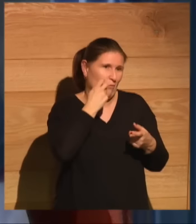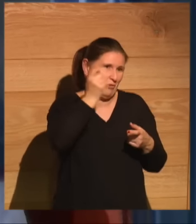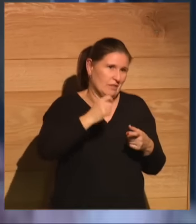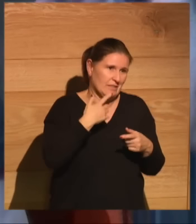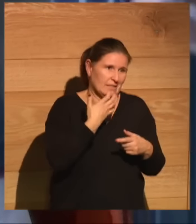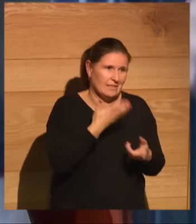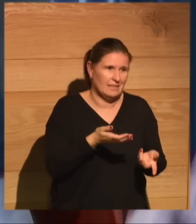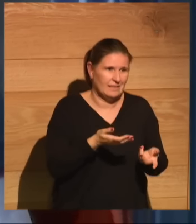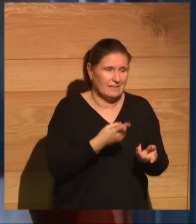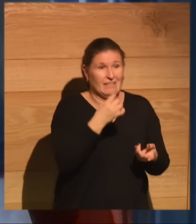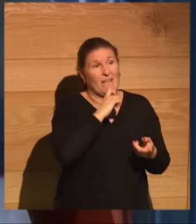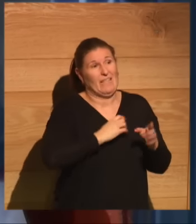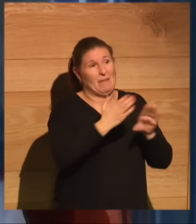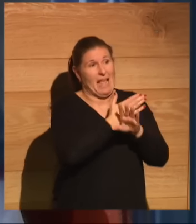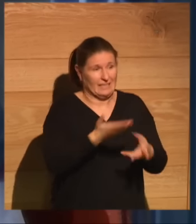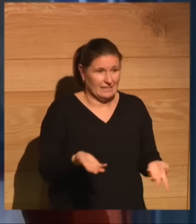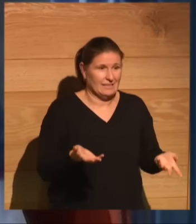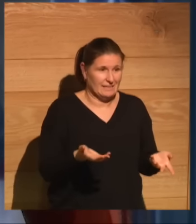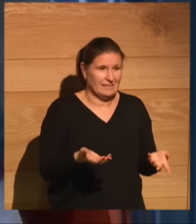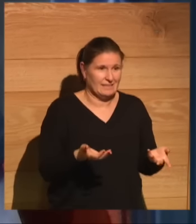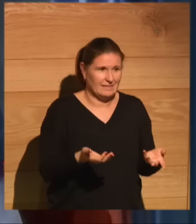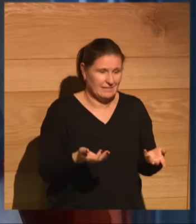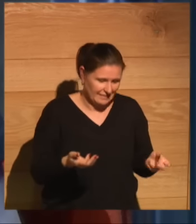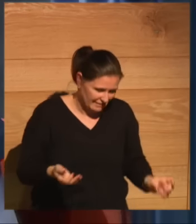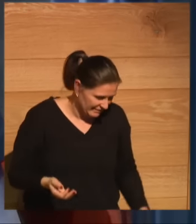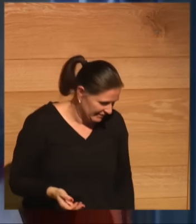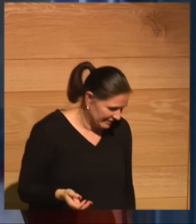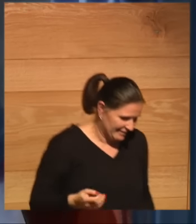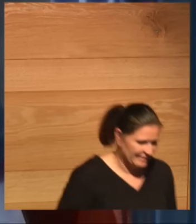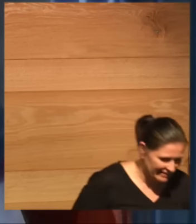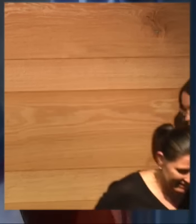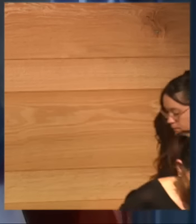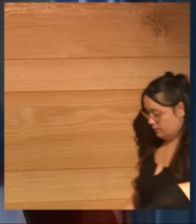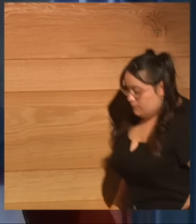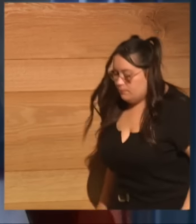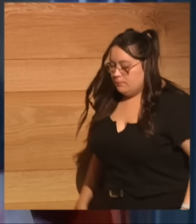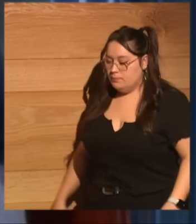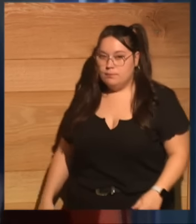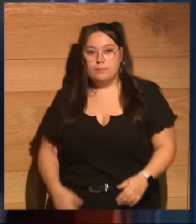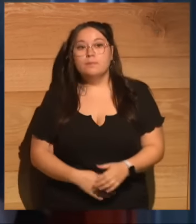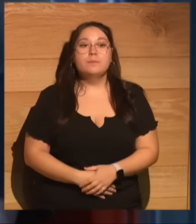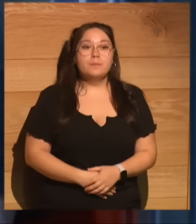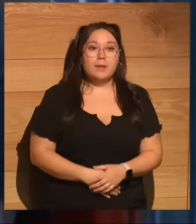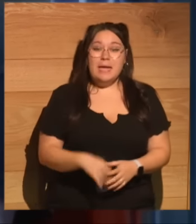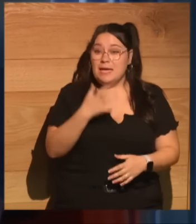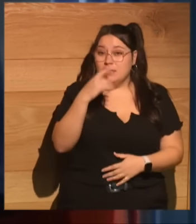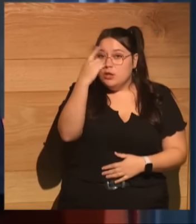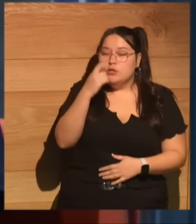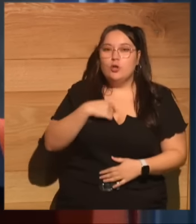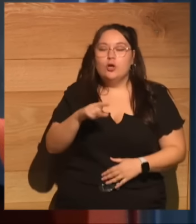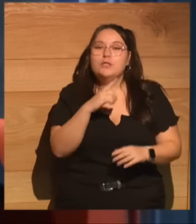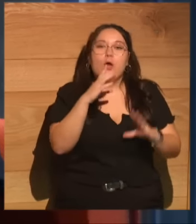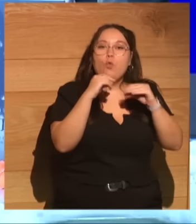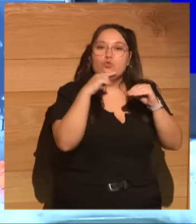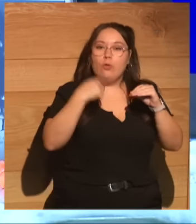Y como no lo decís antes, claro. Claro, el arroz en color. Si lo sé, me guardo un polvorón para hacer de Tim Burton sin dientes. Javi, qué rabia me está